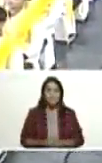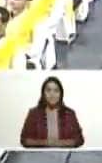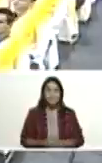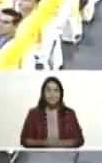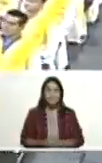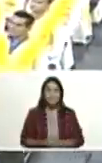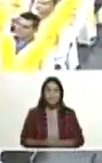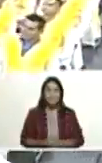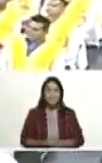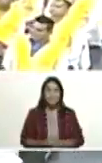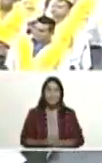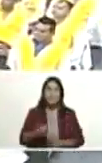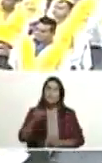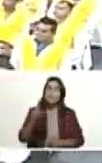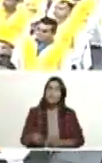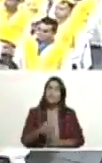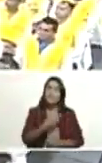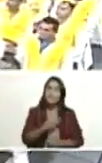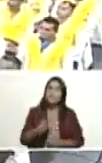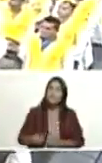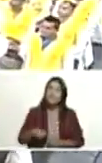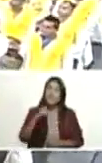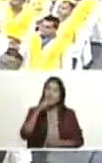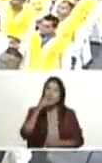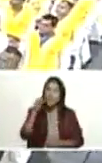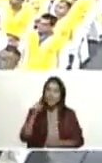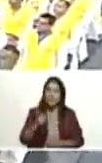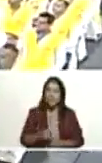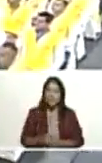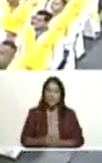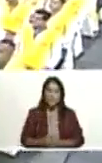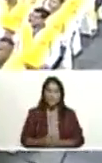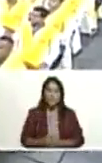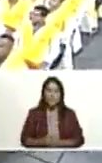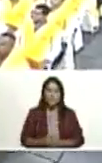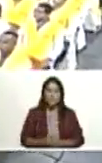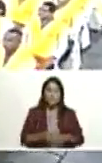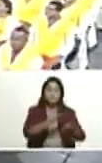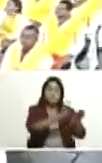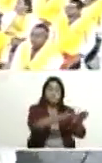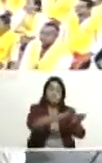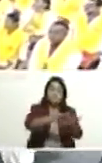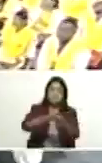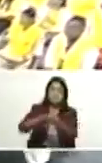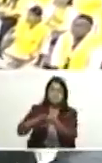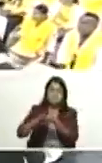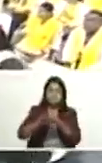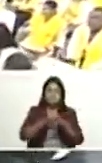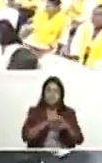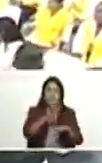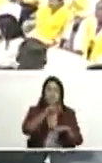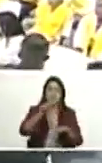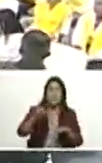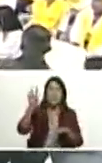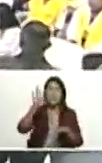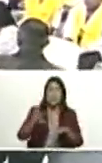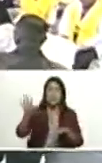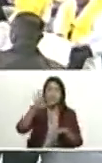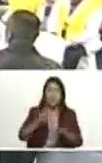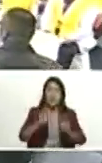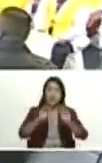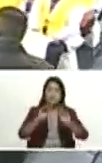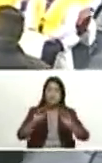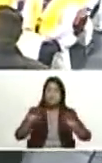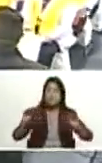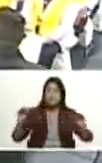Asimismo, el presidente Nicolás Maduro Moros mantiene además al pueblo informado sobre todos los avances en